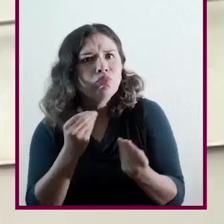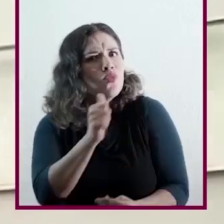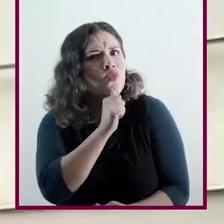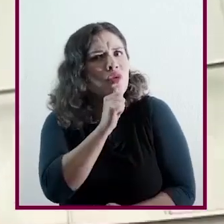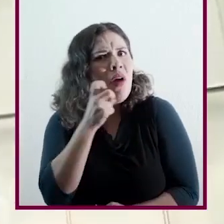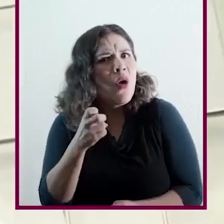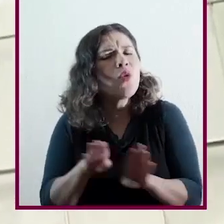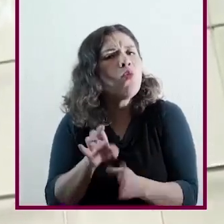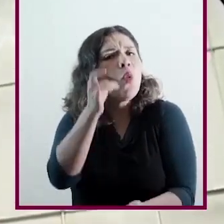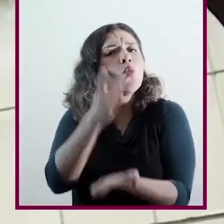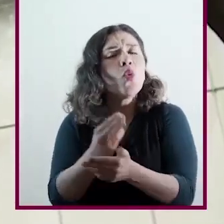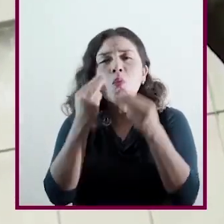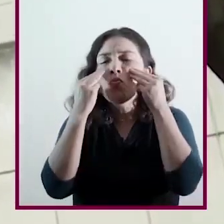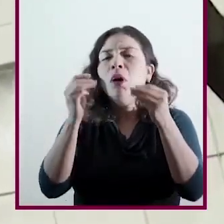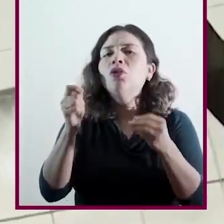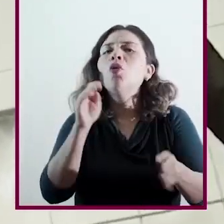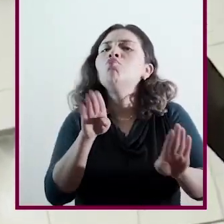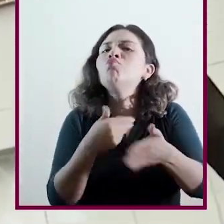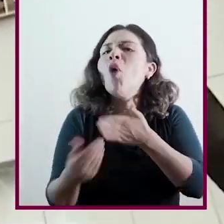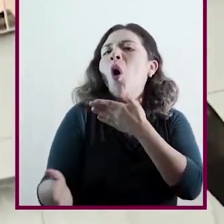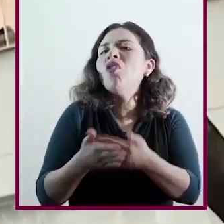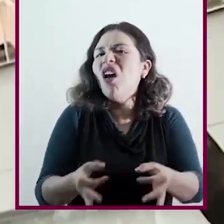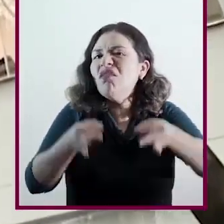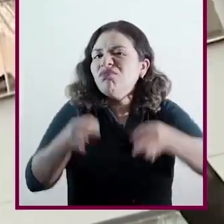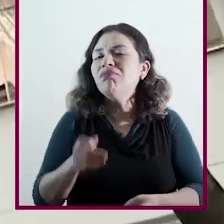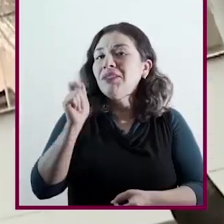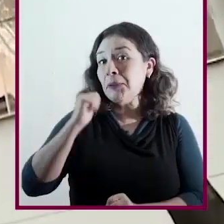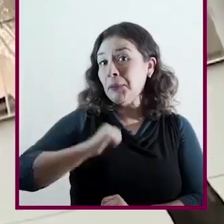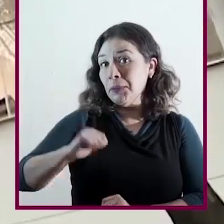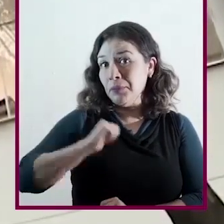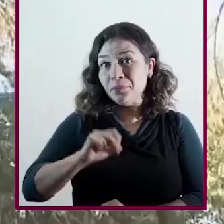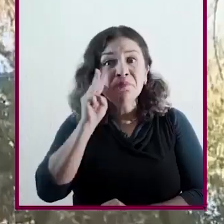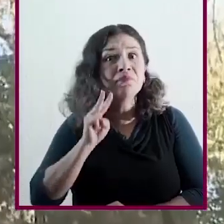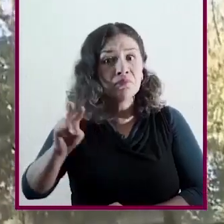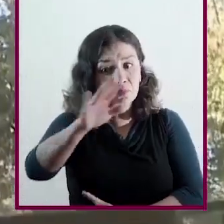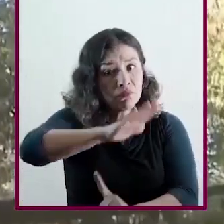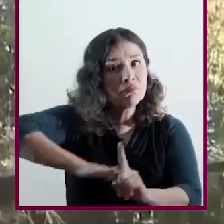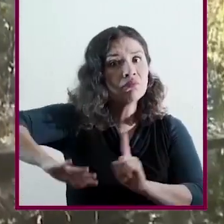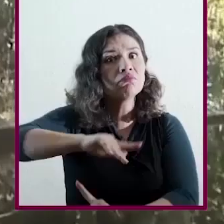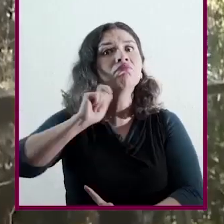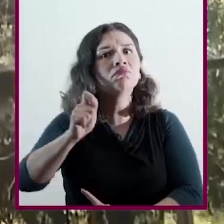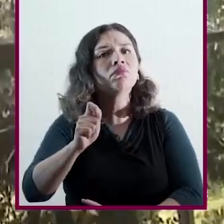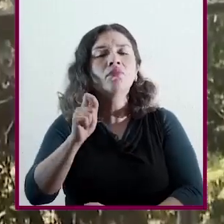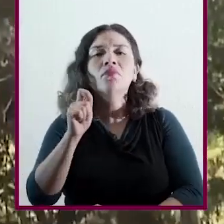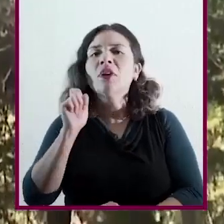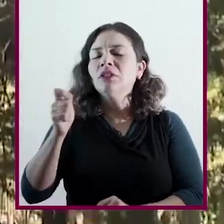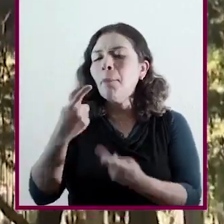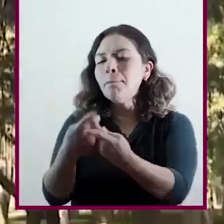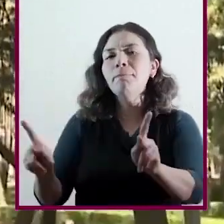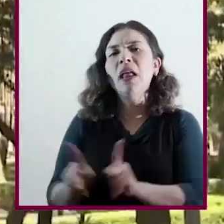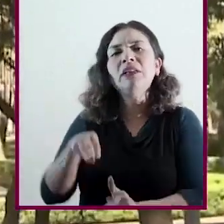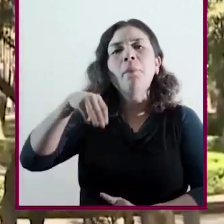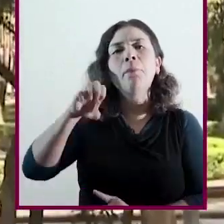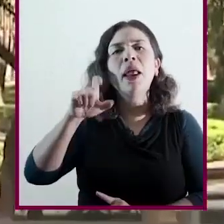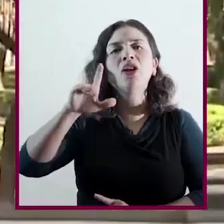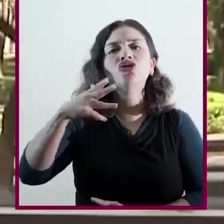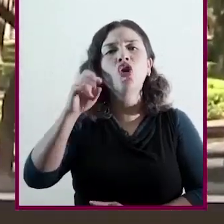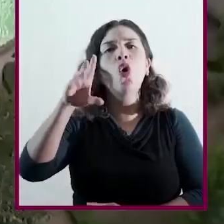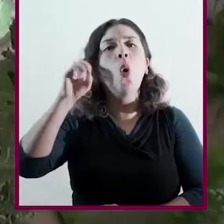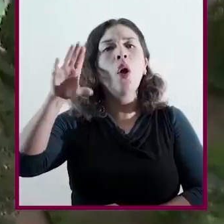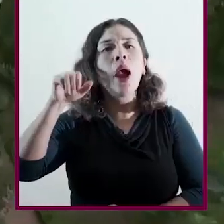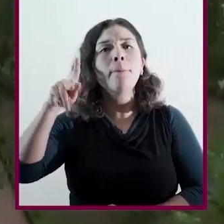cambios, como una muestra única del movimiento moderno. La vista de todos ellos es hacia la Plaza Melchor